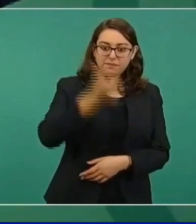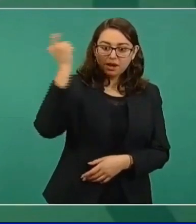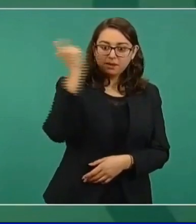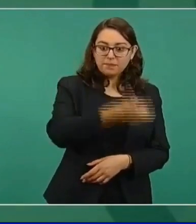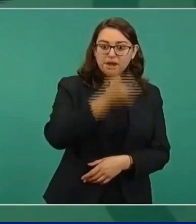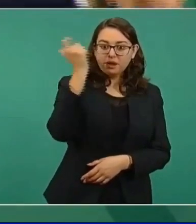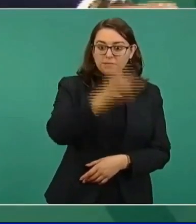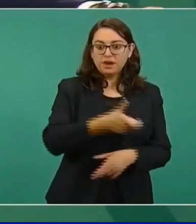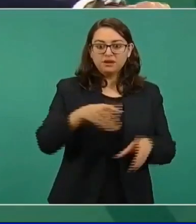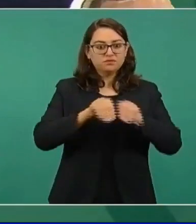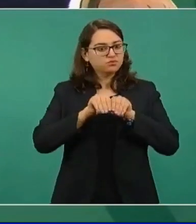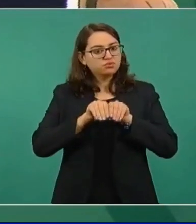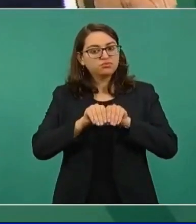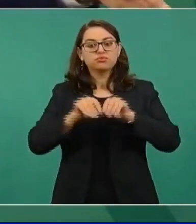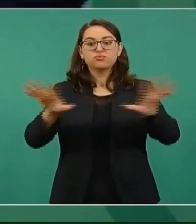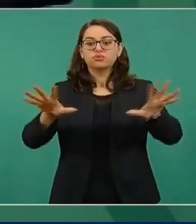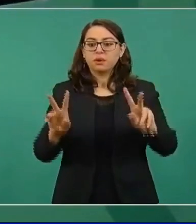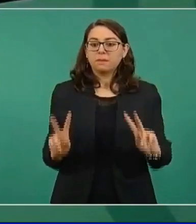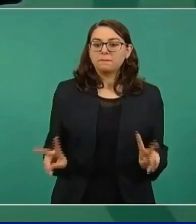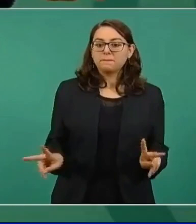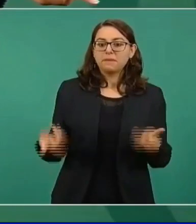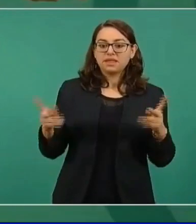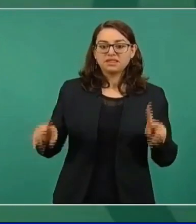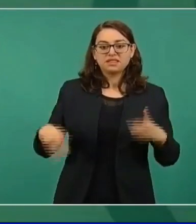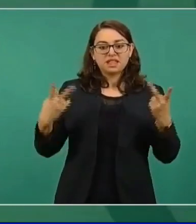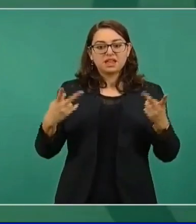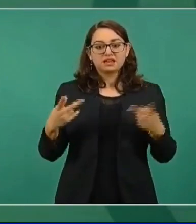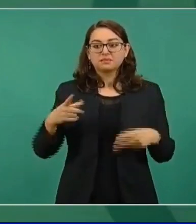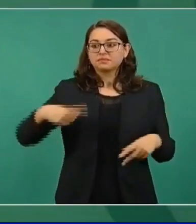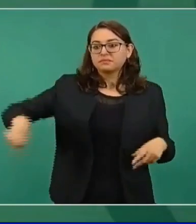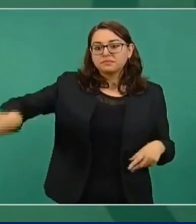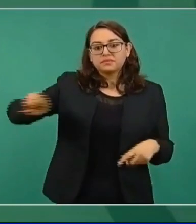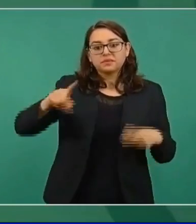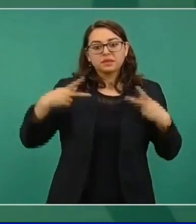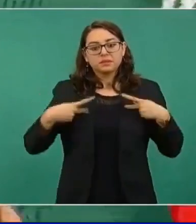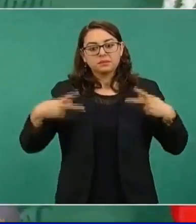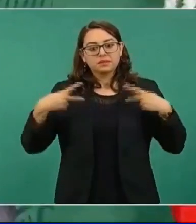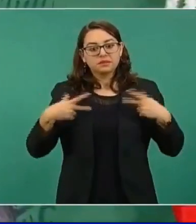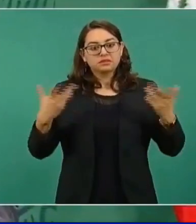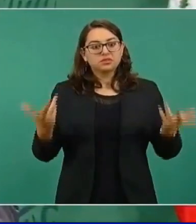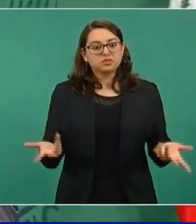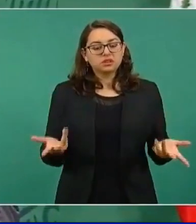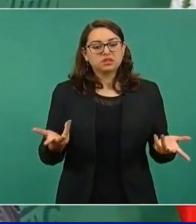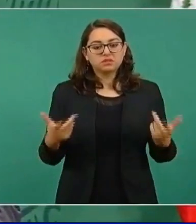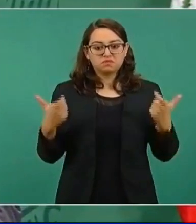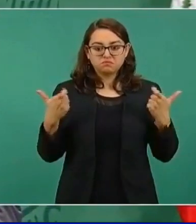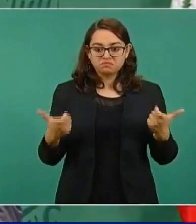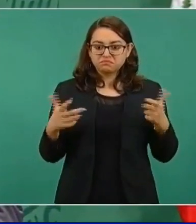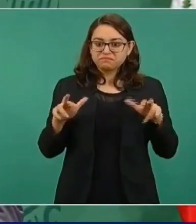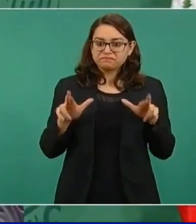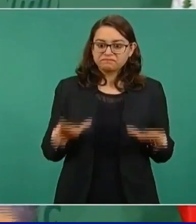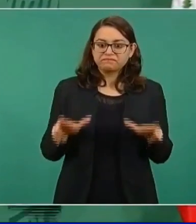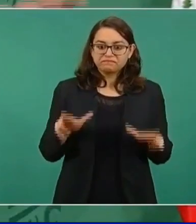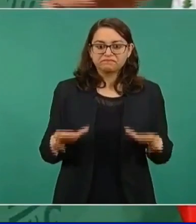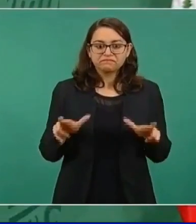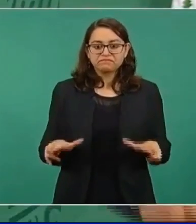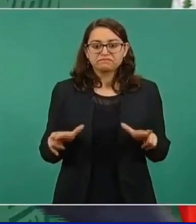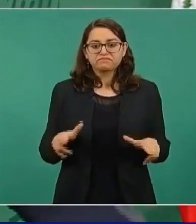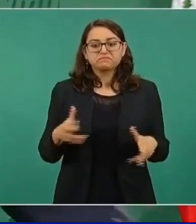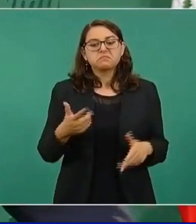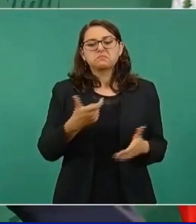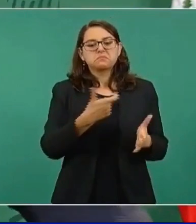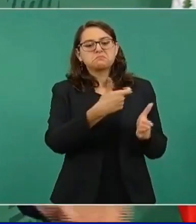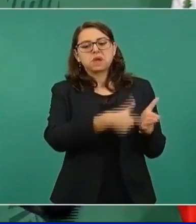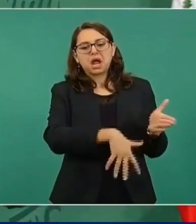y además venderla a los potentados a precios